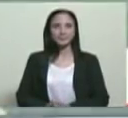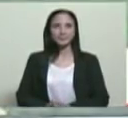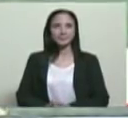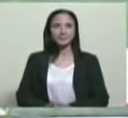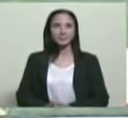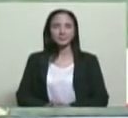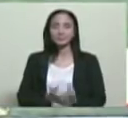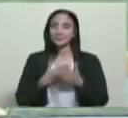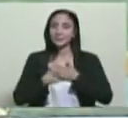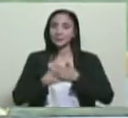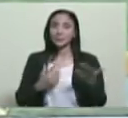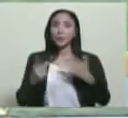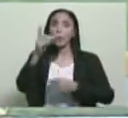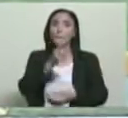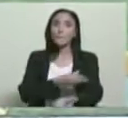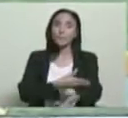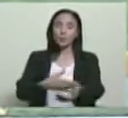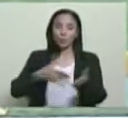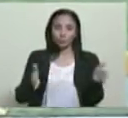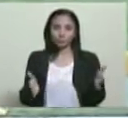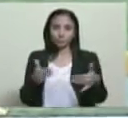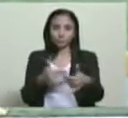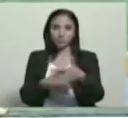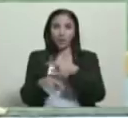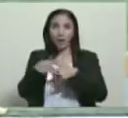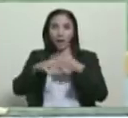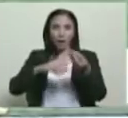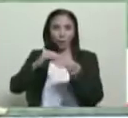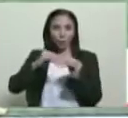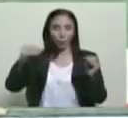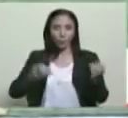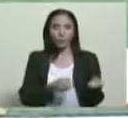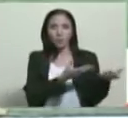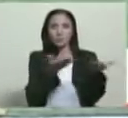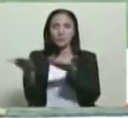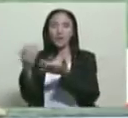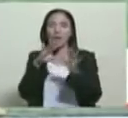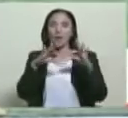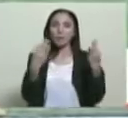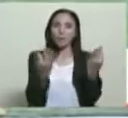1 millón de cajas CLAP producidas en Venezuela directo para el hogar.